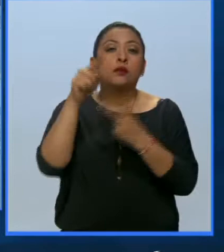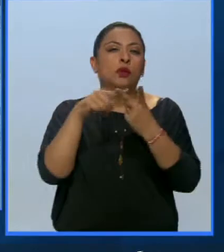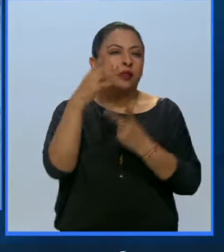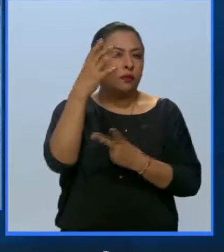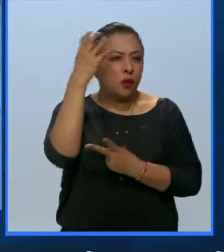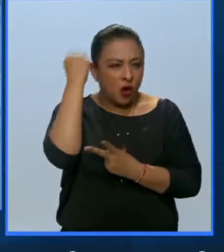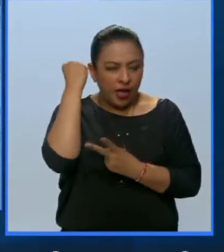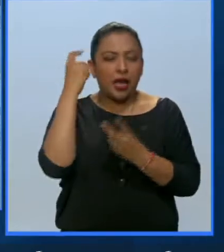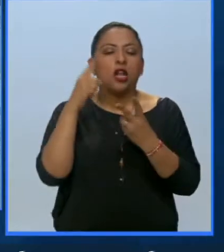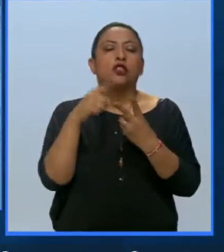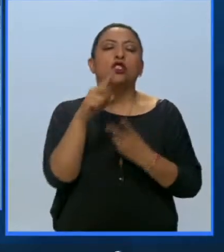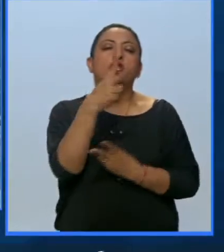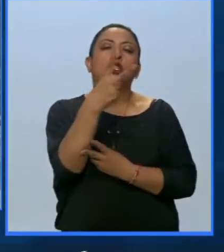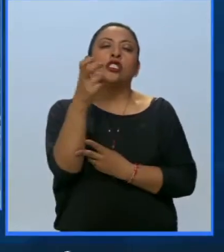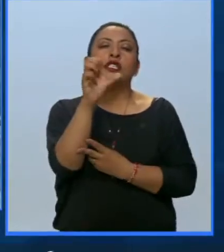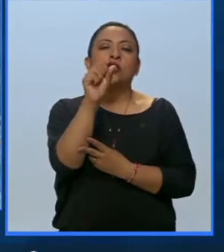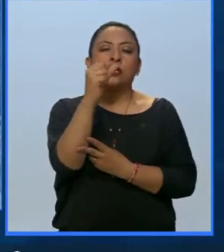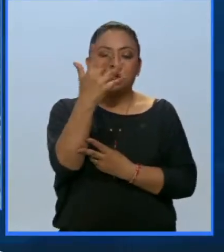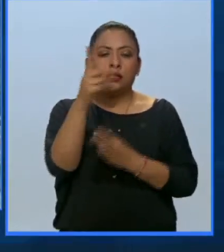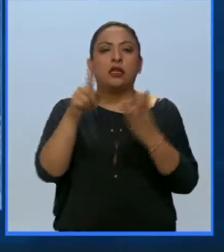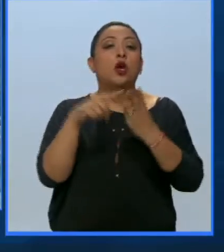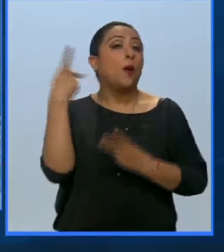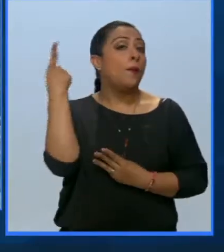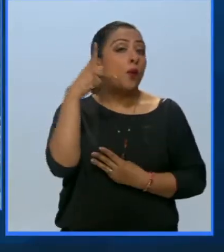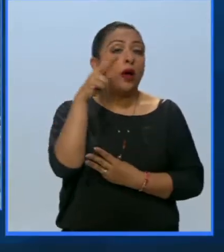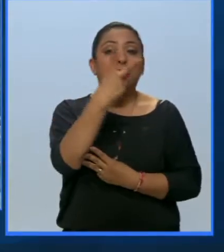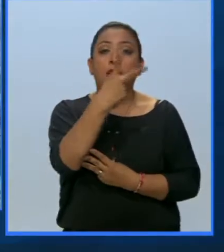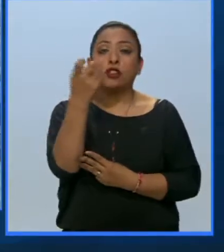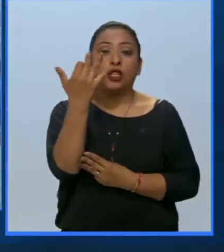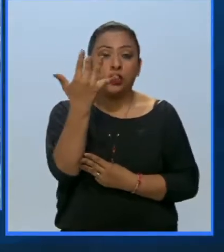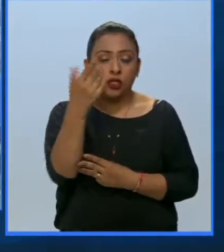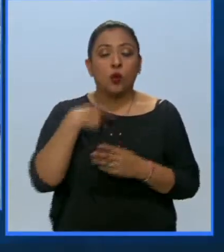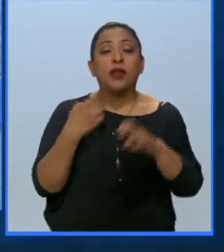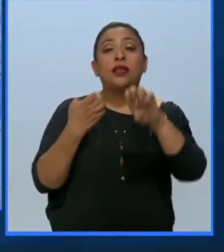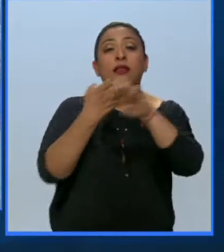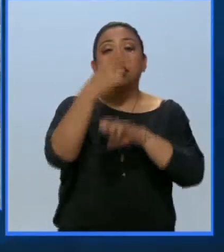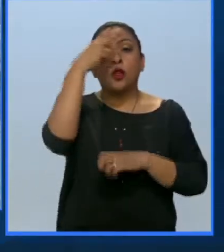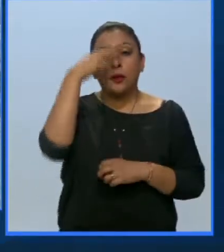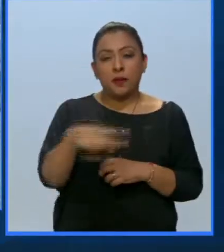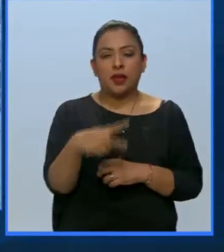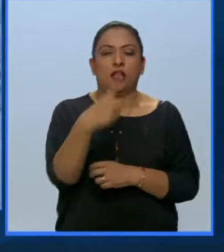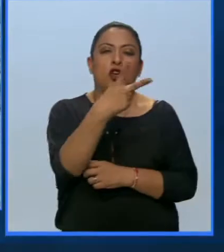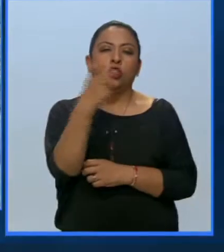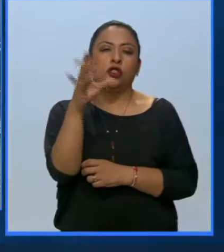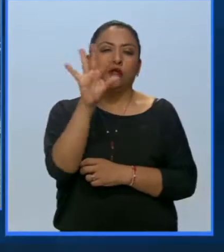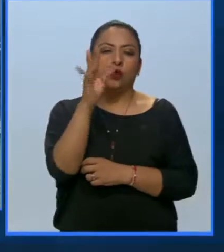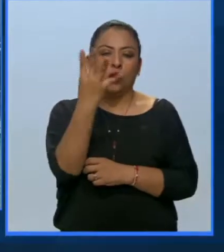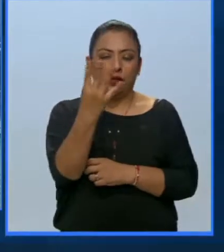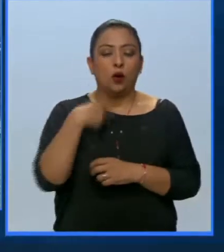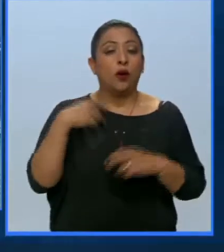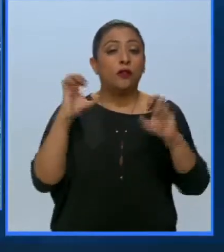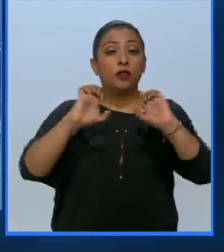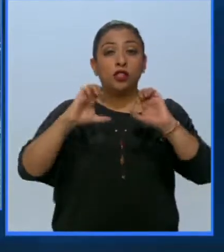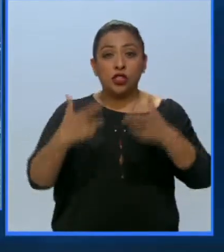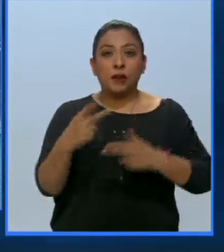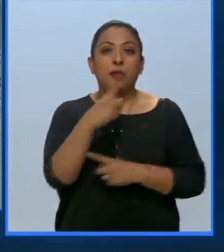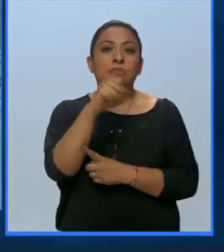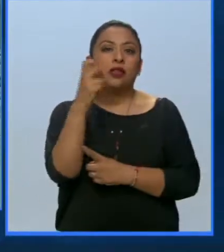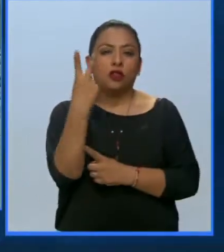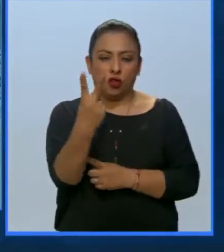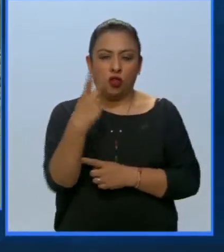con 265, Puebla 250, Estado de México 244, Chiapas